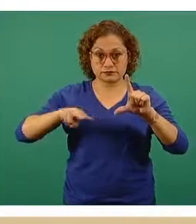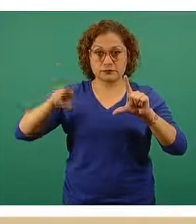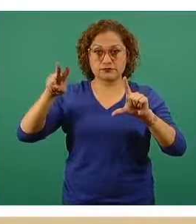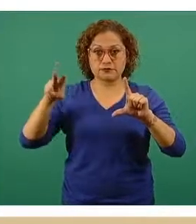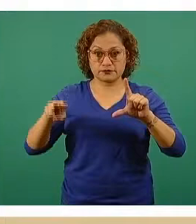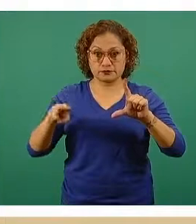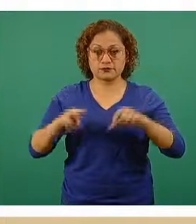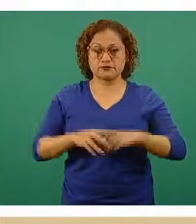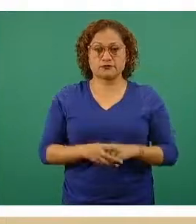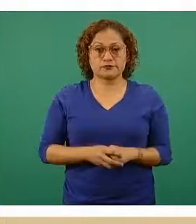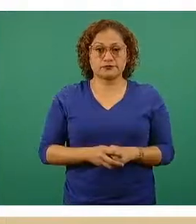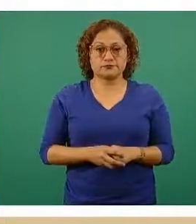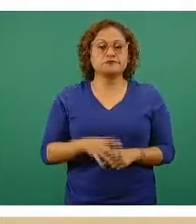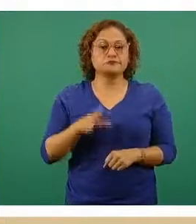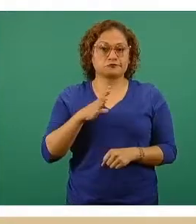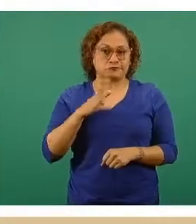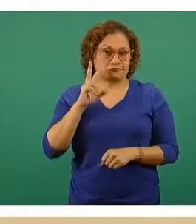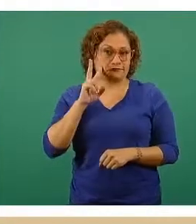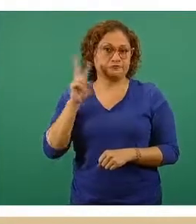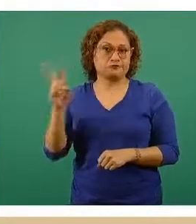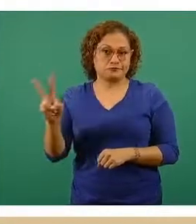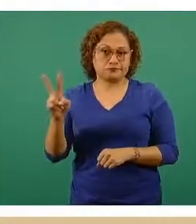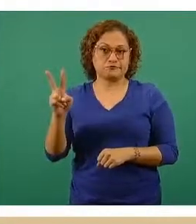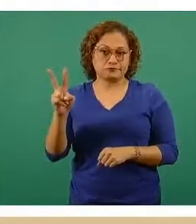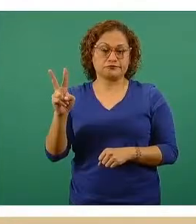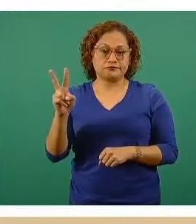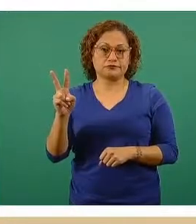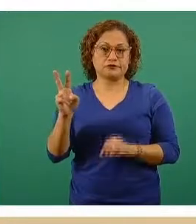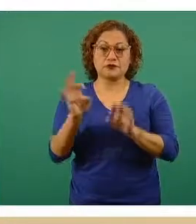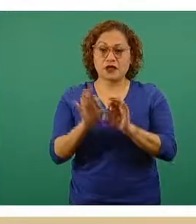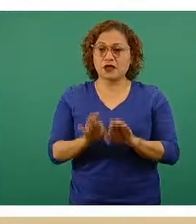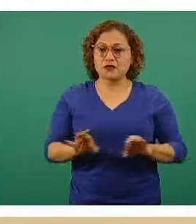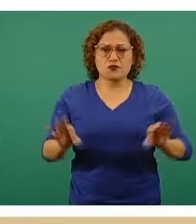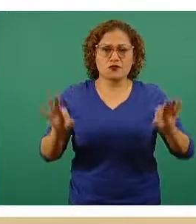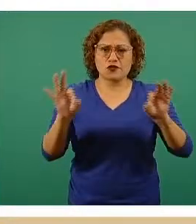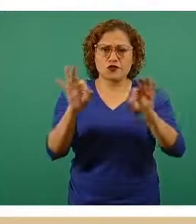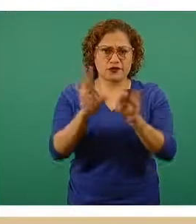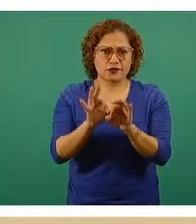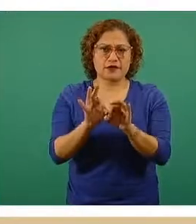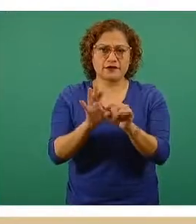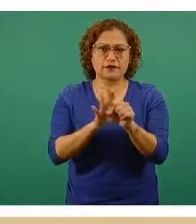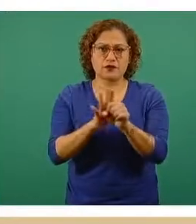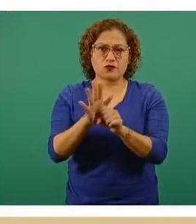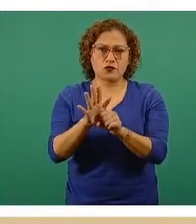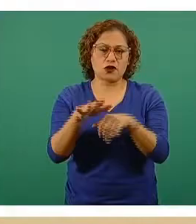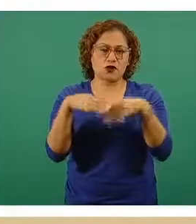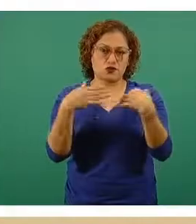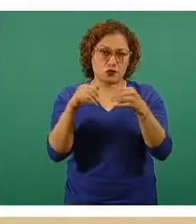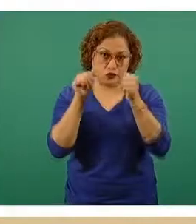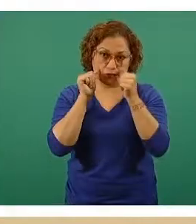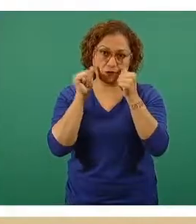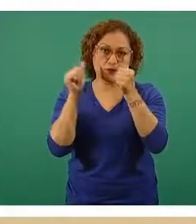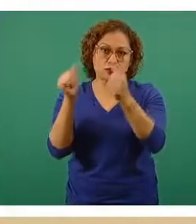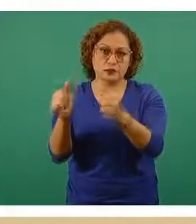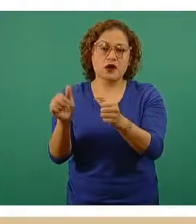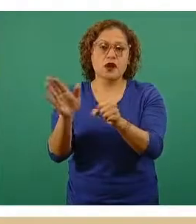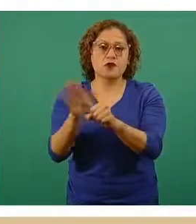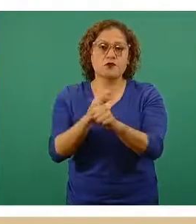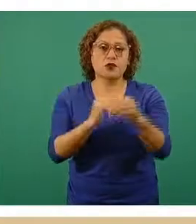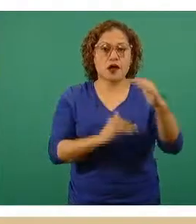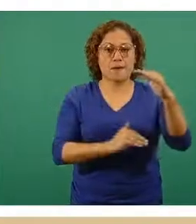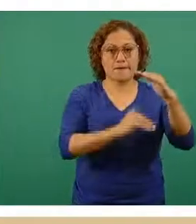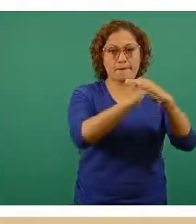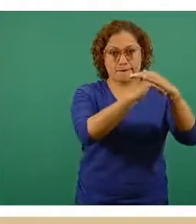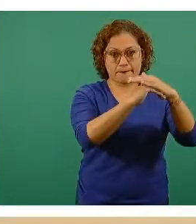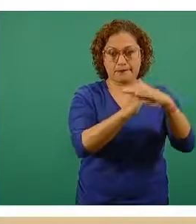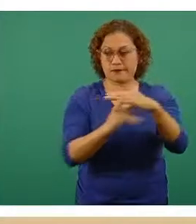2 puntos importantes que son sumamente significativos porque fueron los periodos donde más